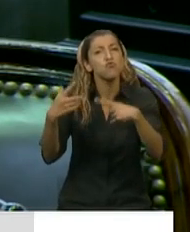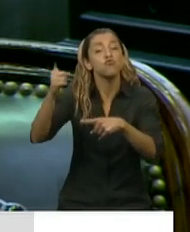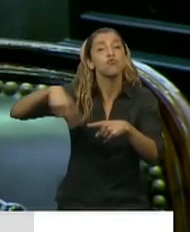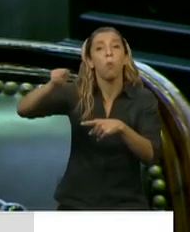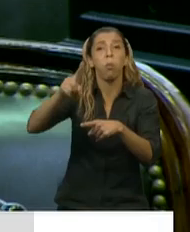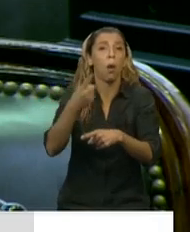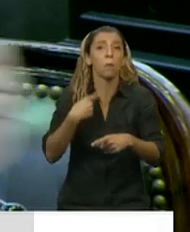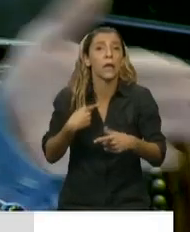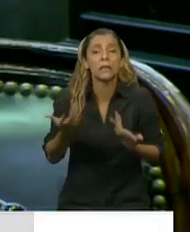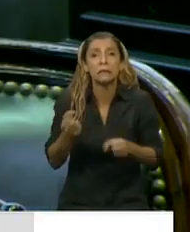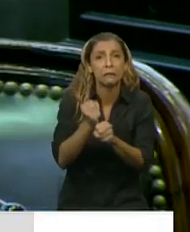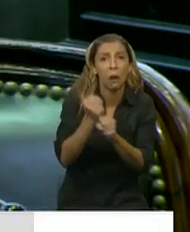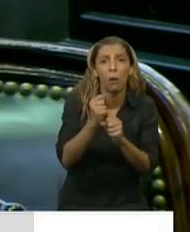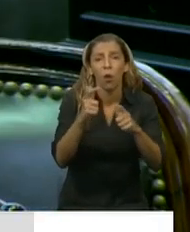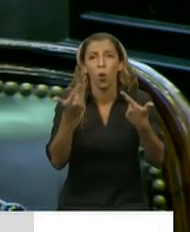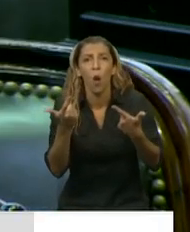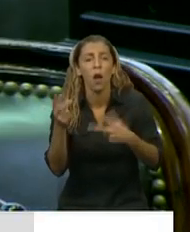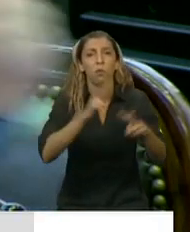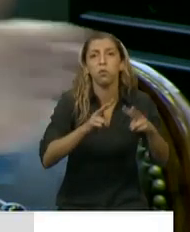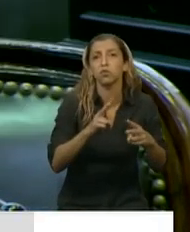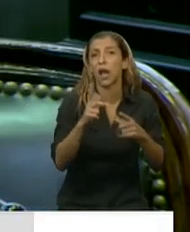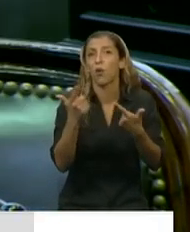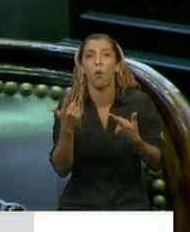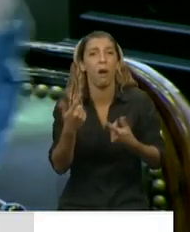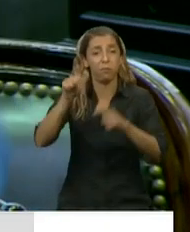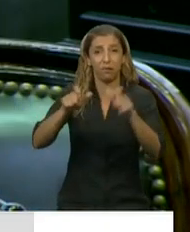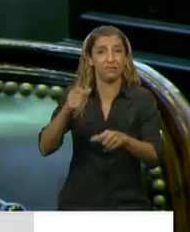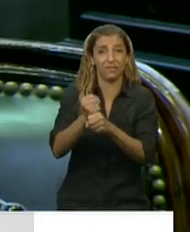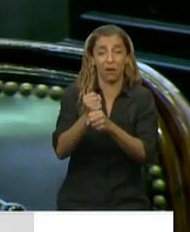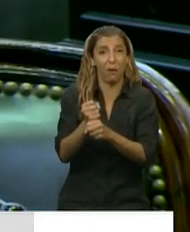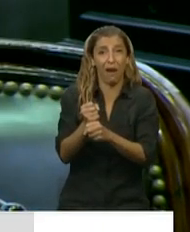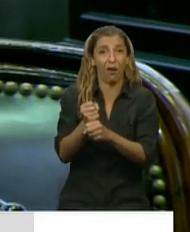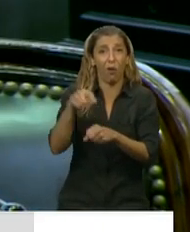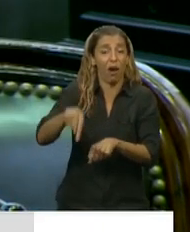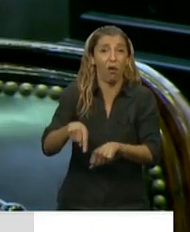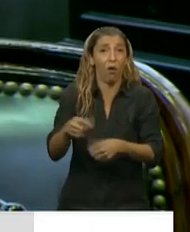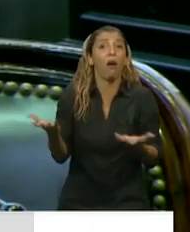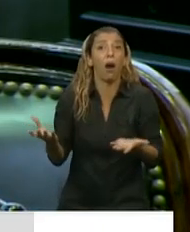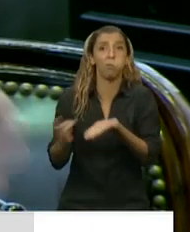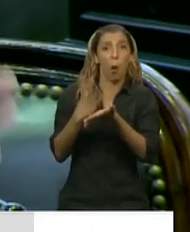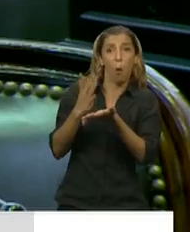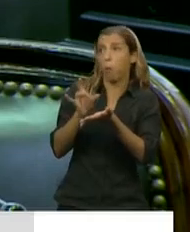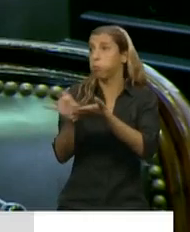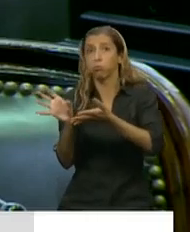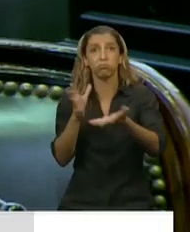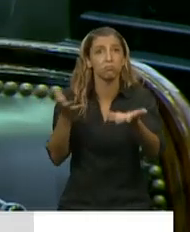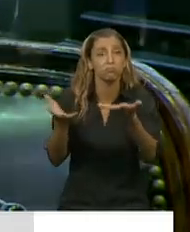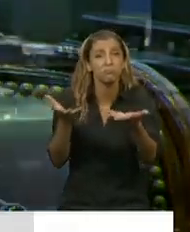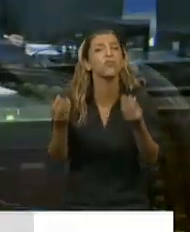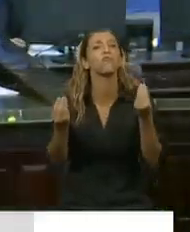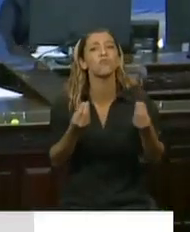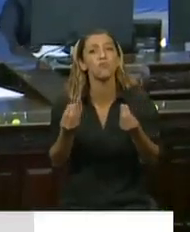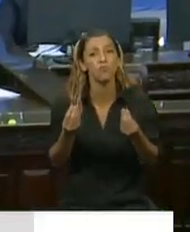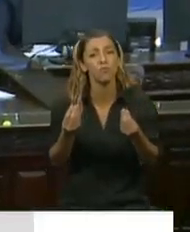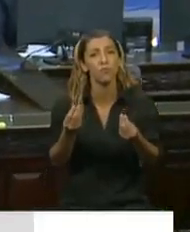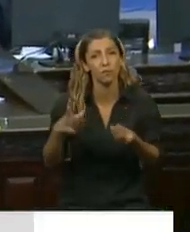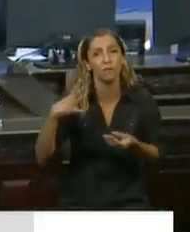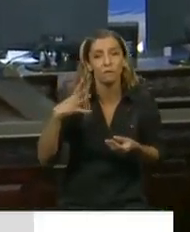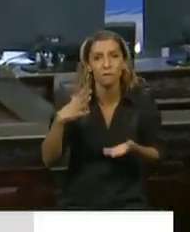que la levantaron en pala. Entonces, no se le ha tocado un centavo a los bancos, por ejemplo.